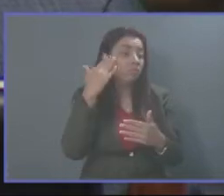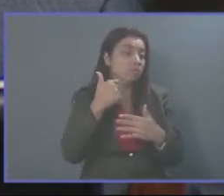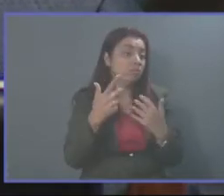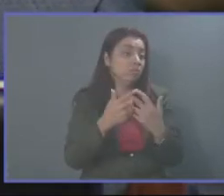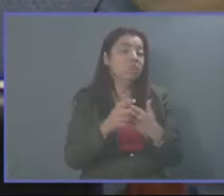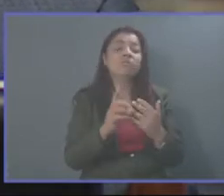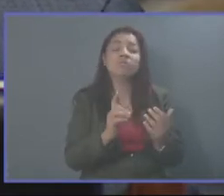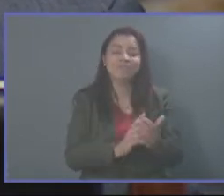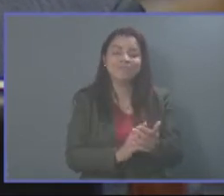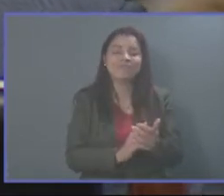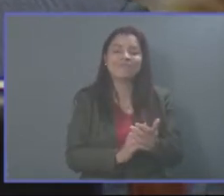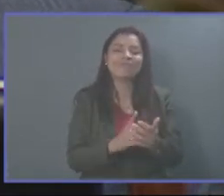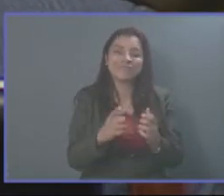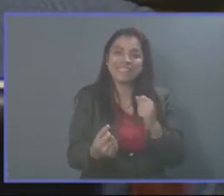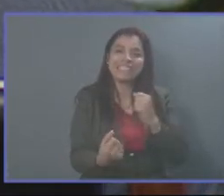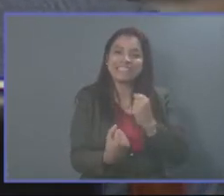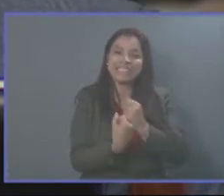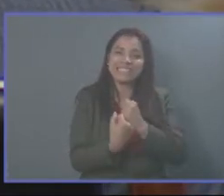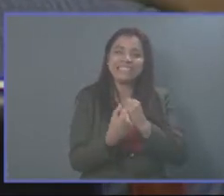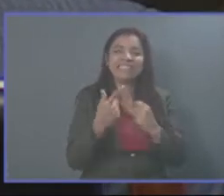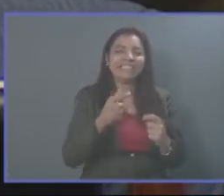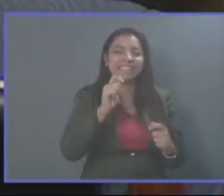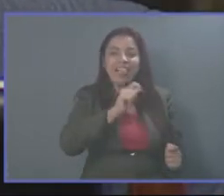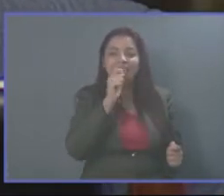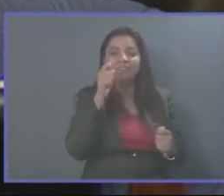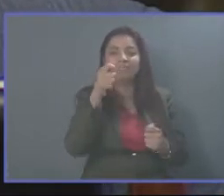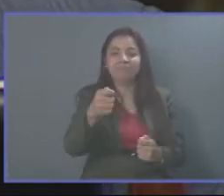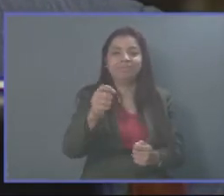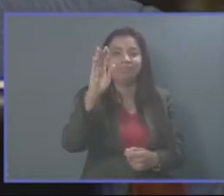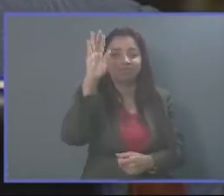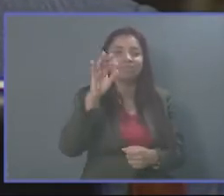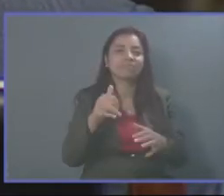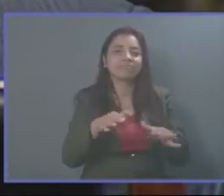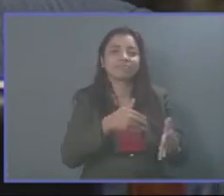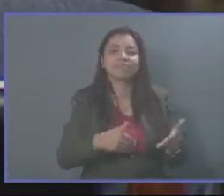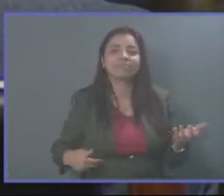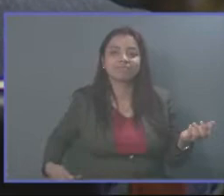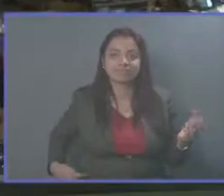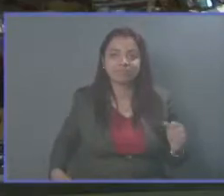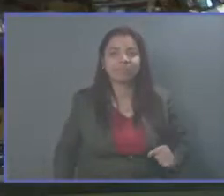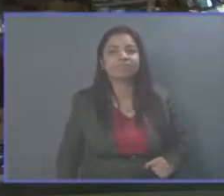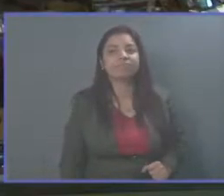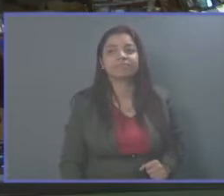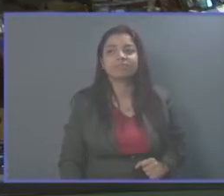y diputados, el apoyo a estas iniciativas. Gracias, presidente.